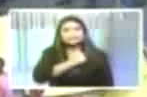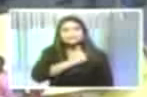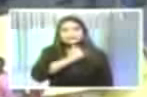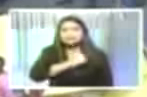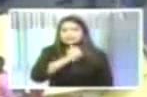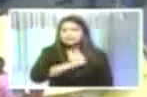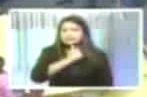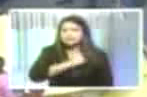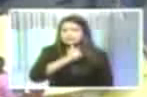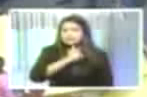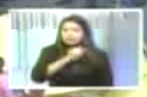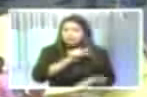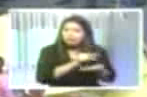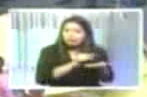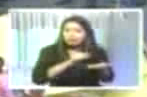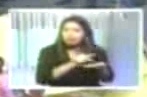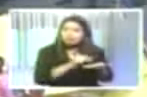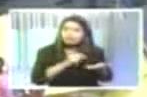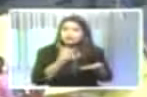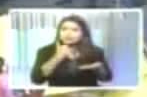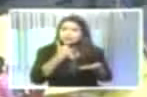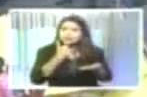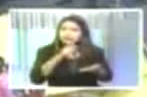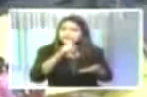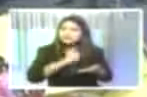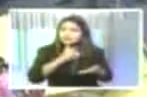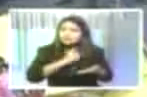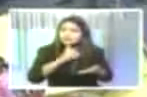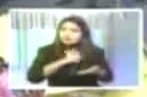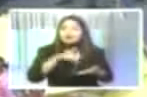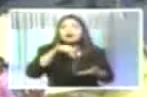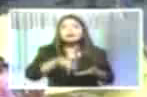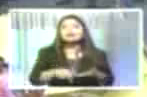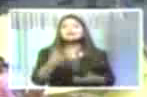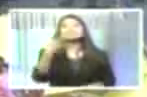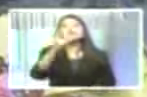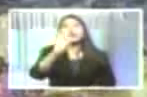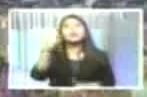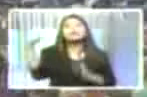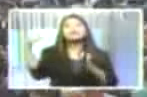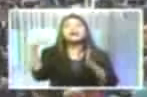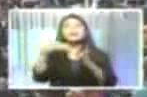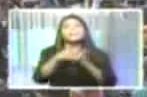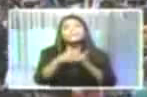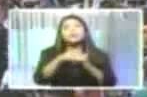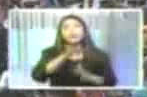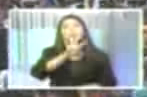corazón, estoy aprobando